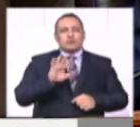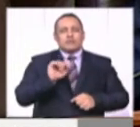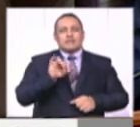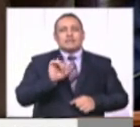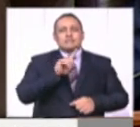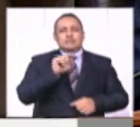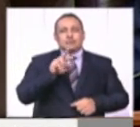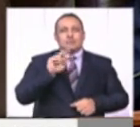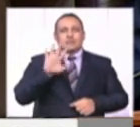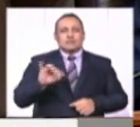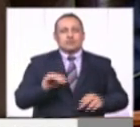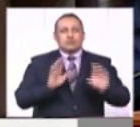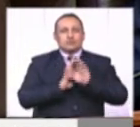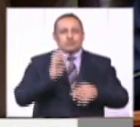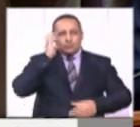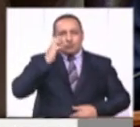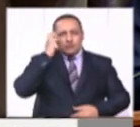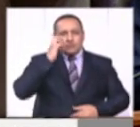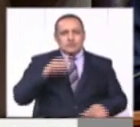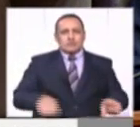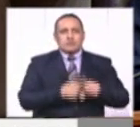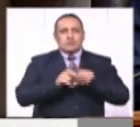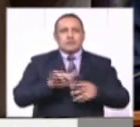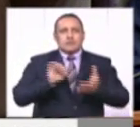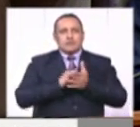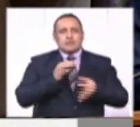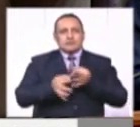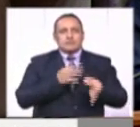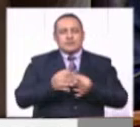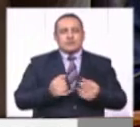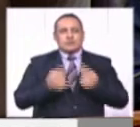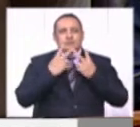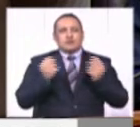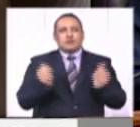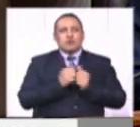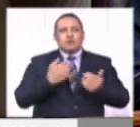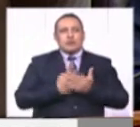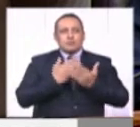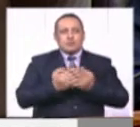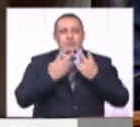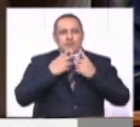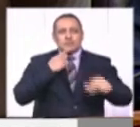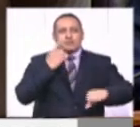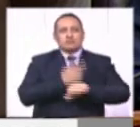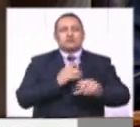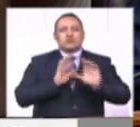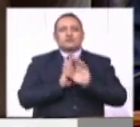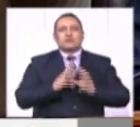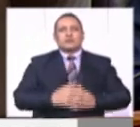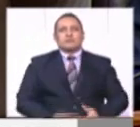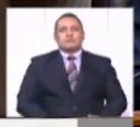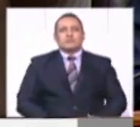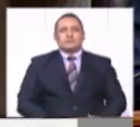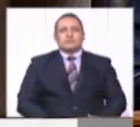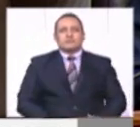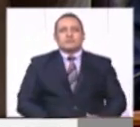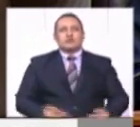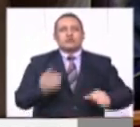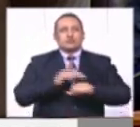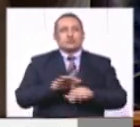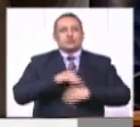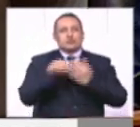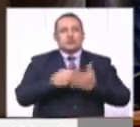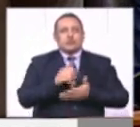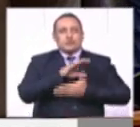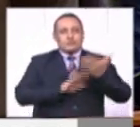125 de la Constitución tal como se agrega a los hechos de la denuncia constitucional respecto al